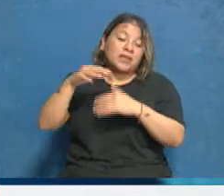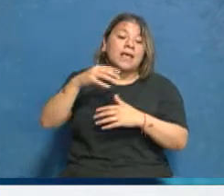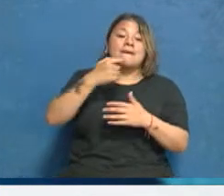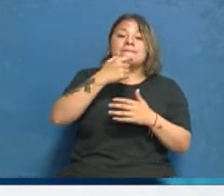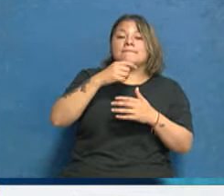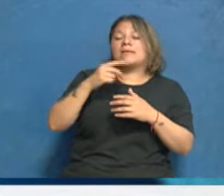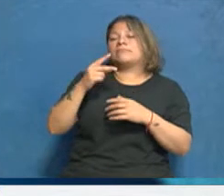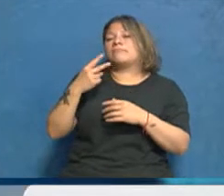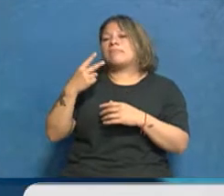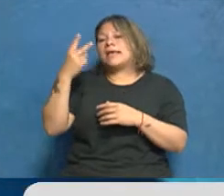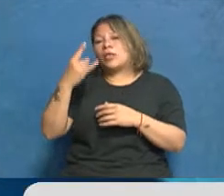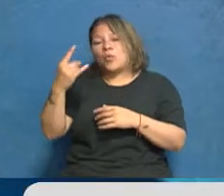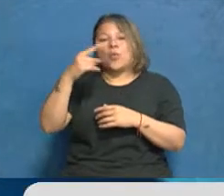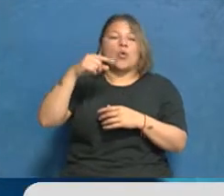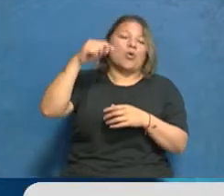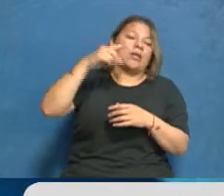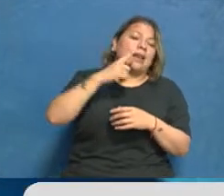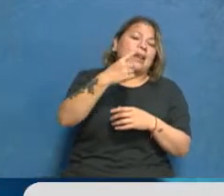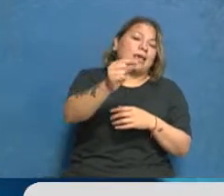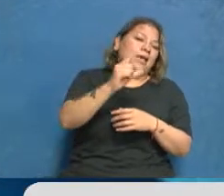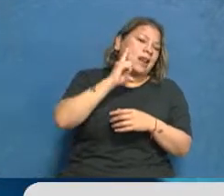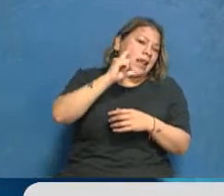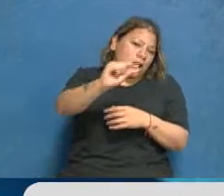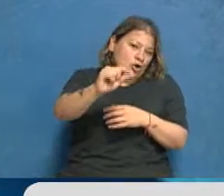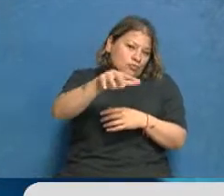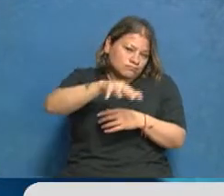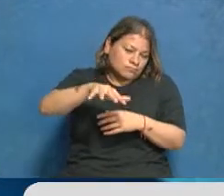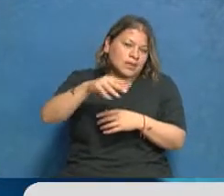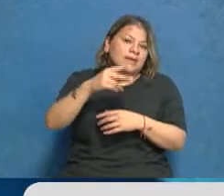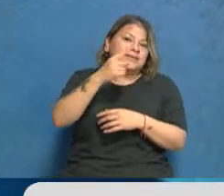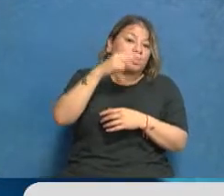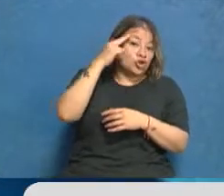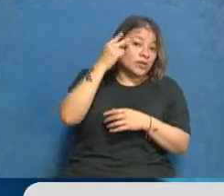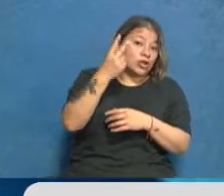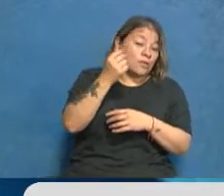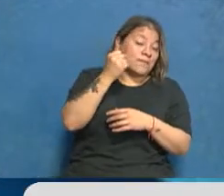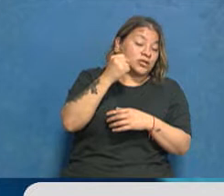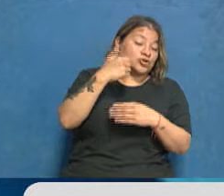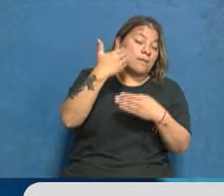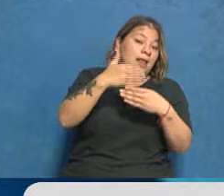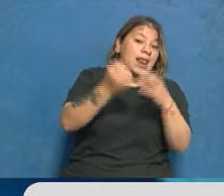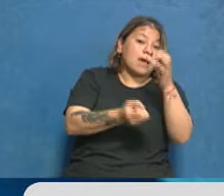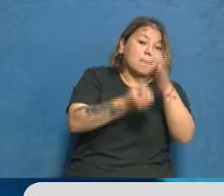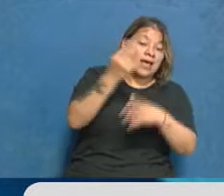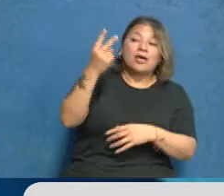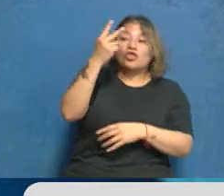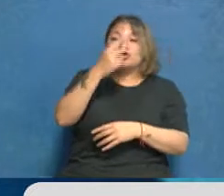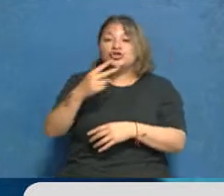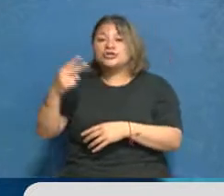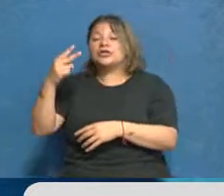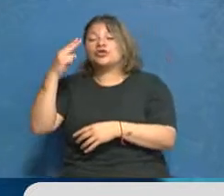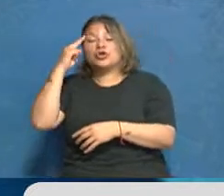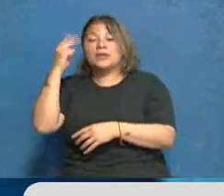provincia estamos hablando de 191 pesos y 229 pesos la bajada de bandera,